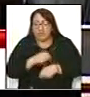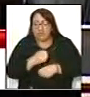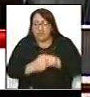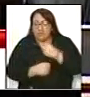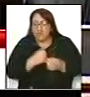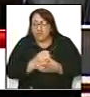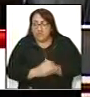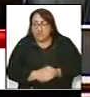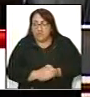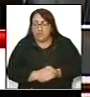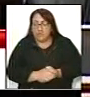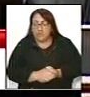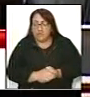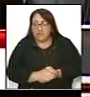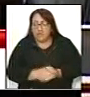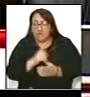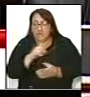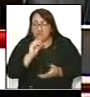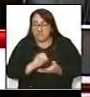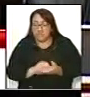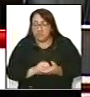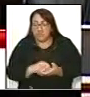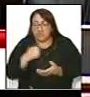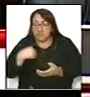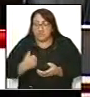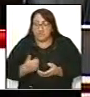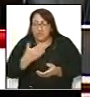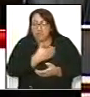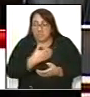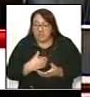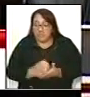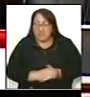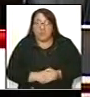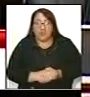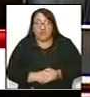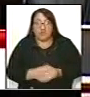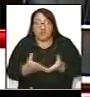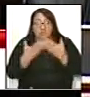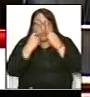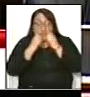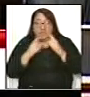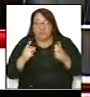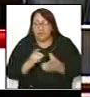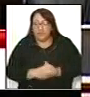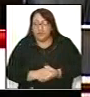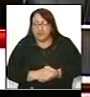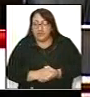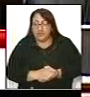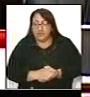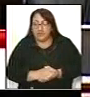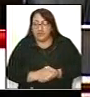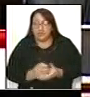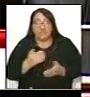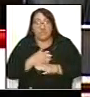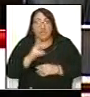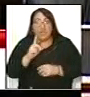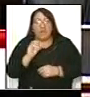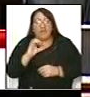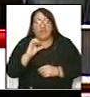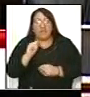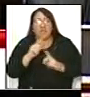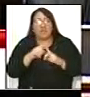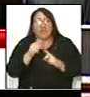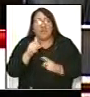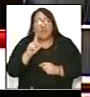años. Cada vez más, señora presidenta, nos damos cuenta a lo que lleva una dictadura.